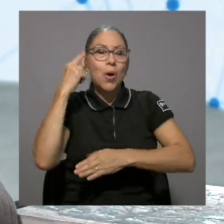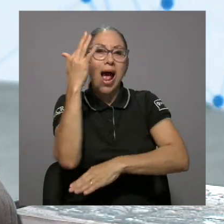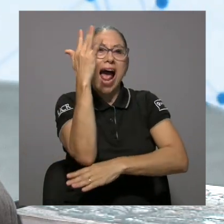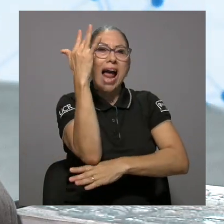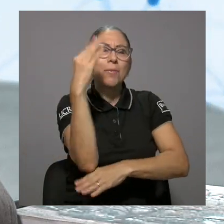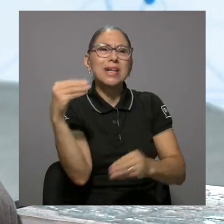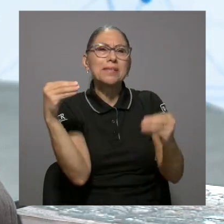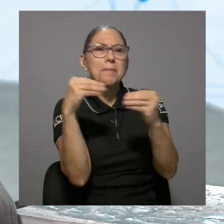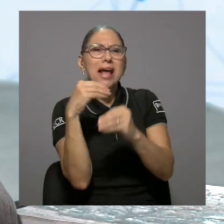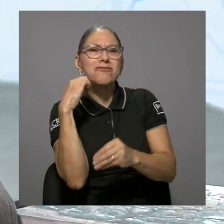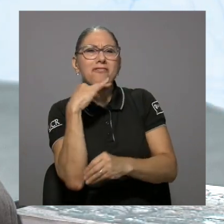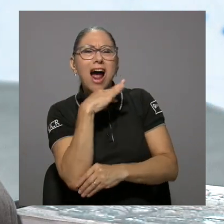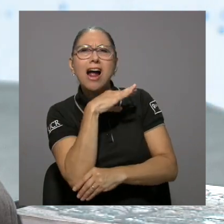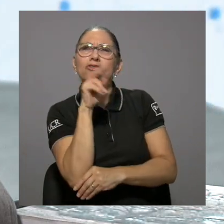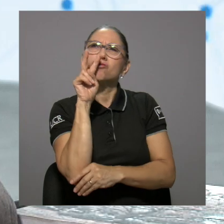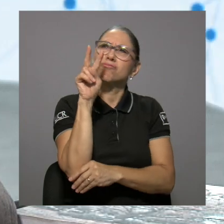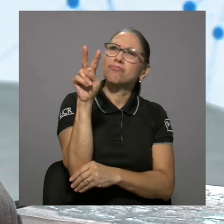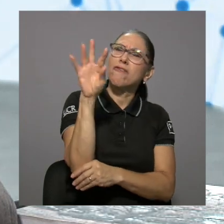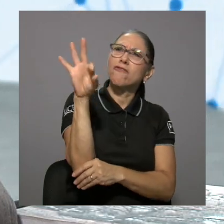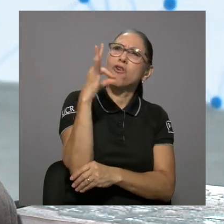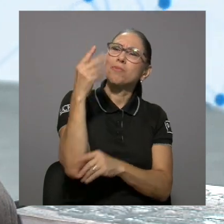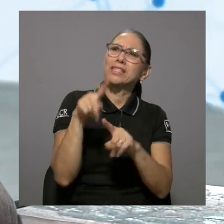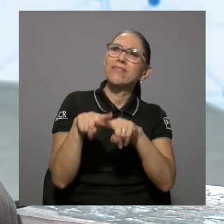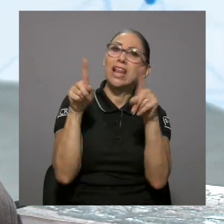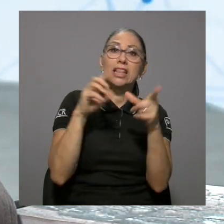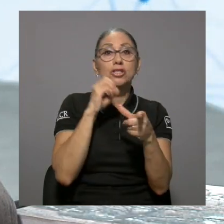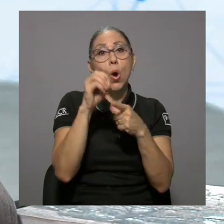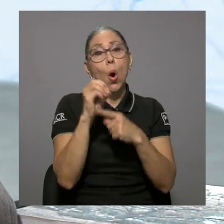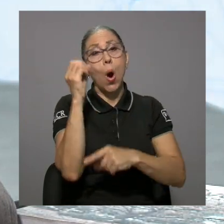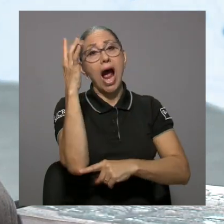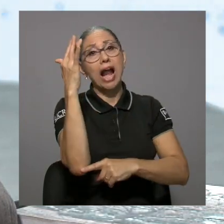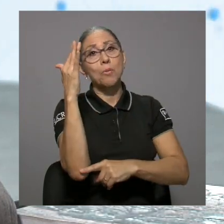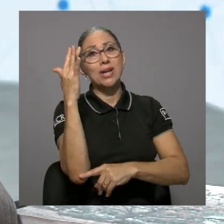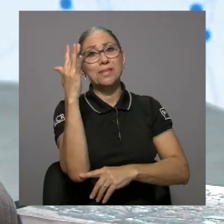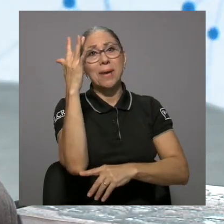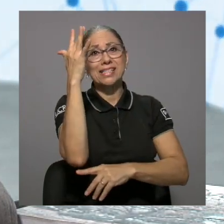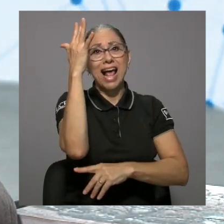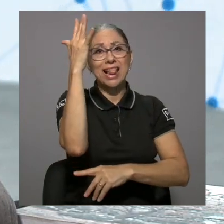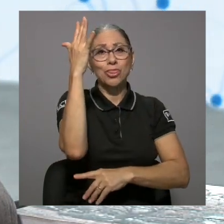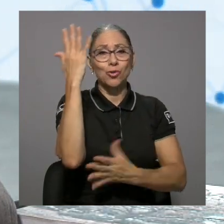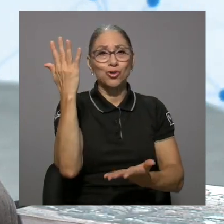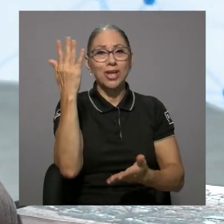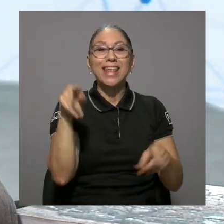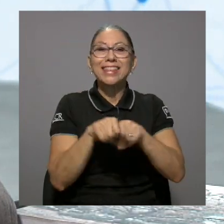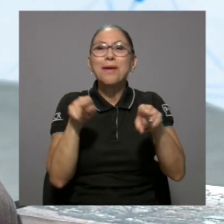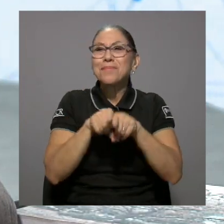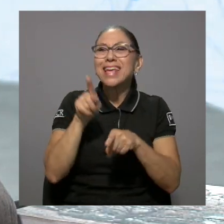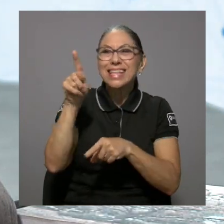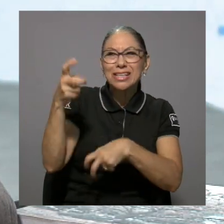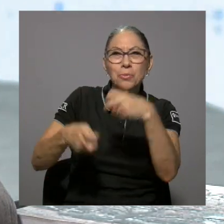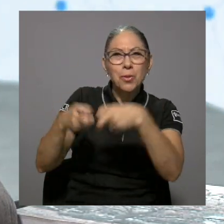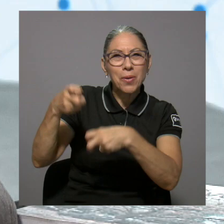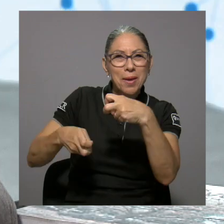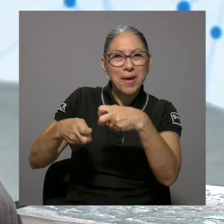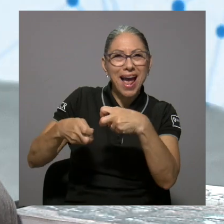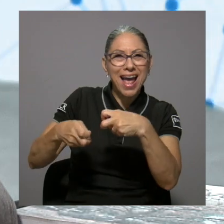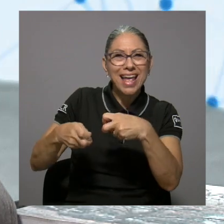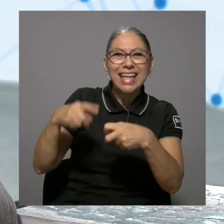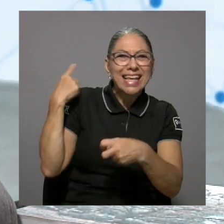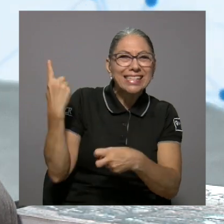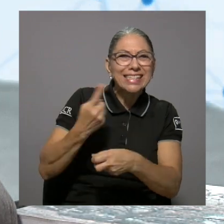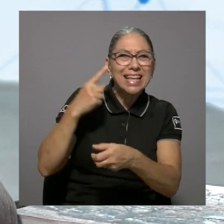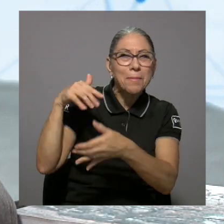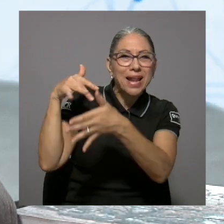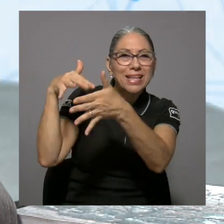más raros, ¿verdad? O con formas más diferentes, o los más altos, que también es otro problema que normalmente mis estudiantes siempre me